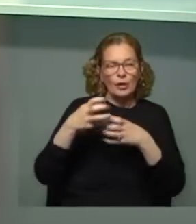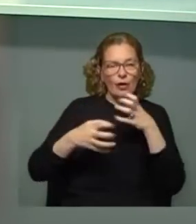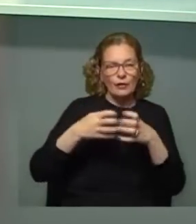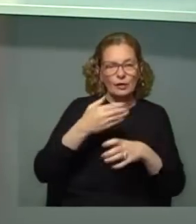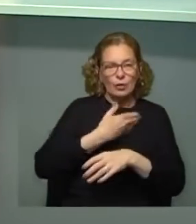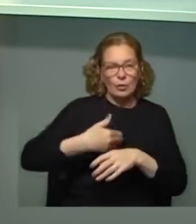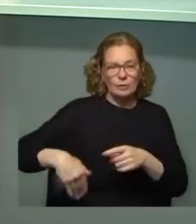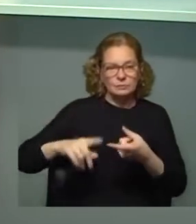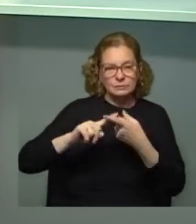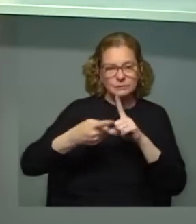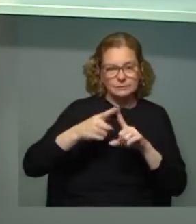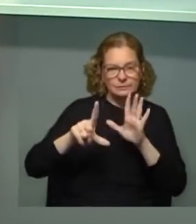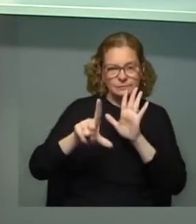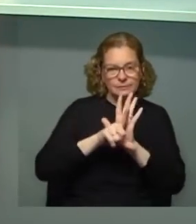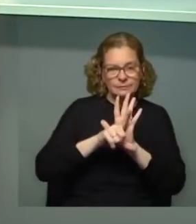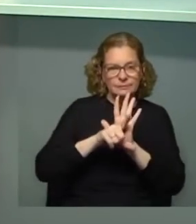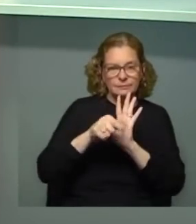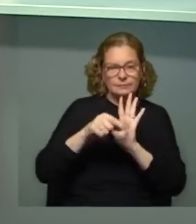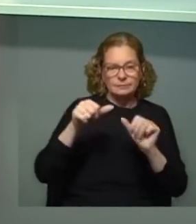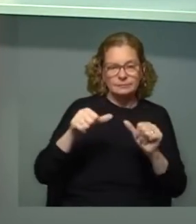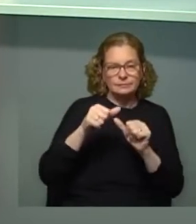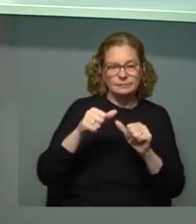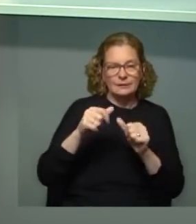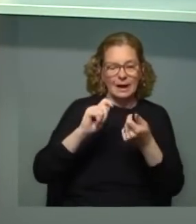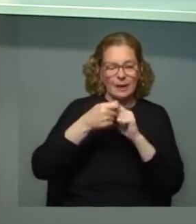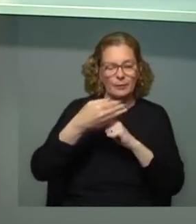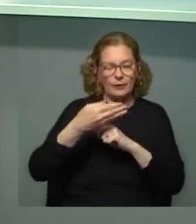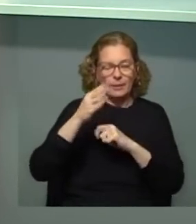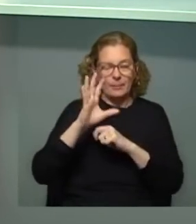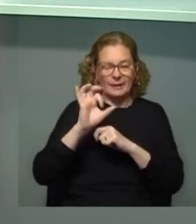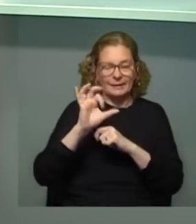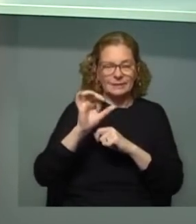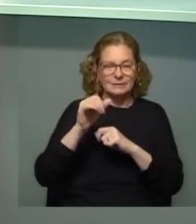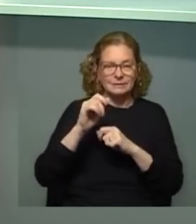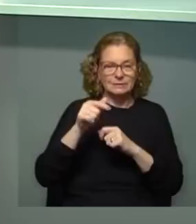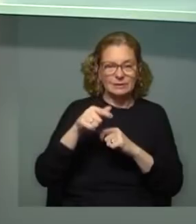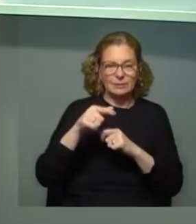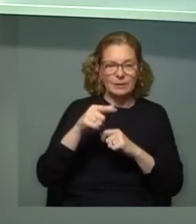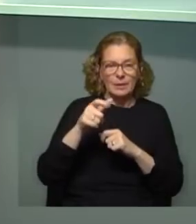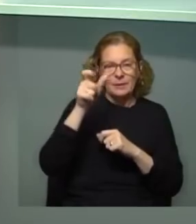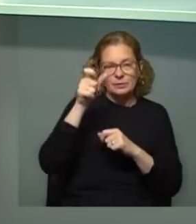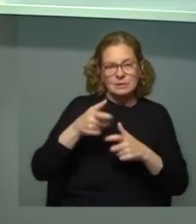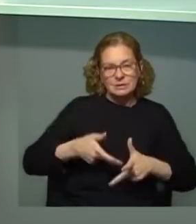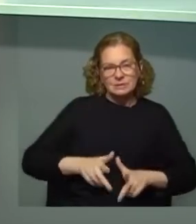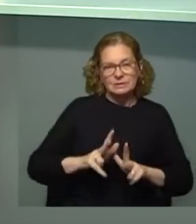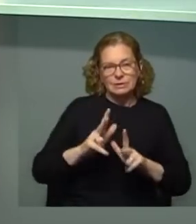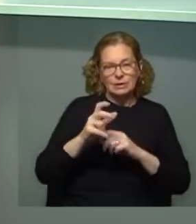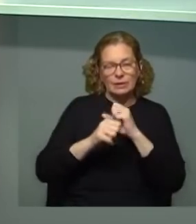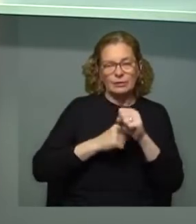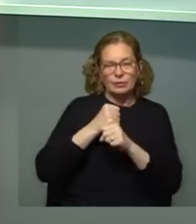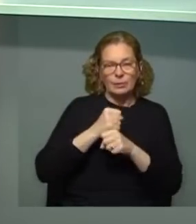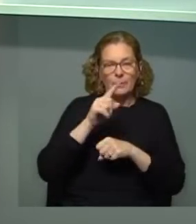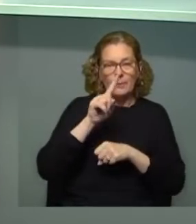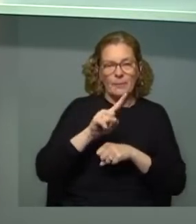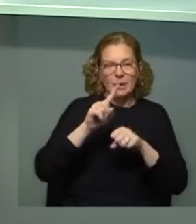proyecto de ley para que se ejecute justamente la reforma previsional que va a afectar a las personas nacidas a partir de